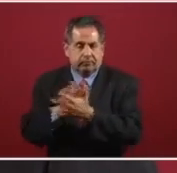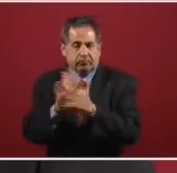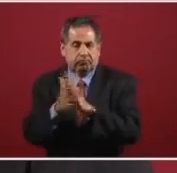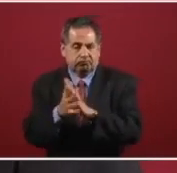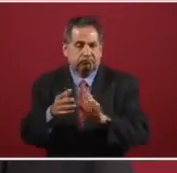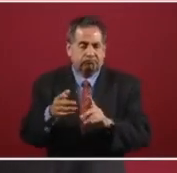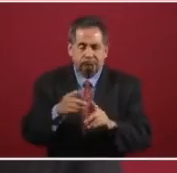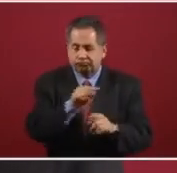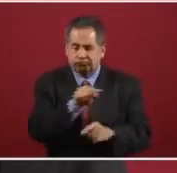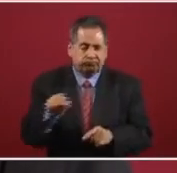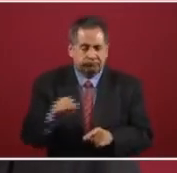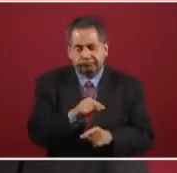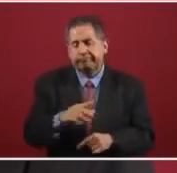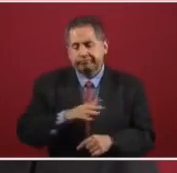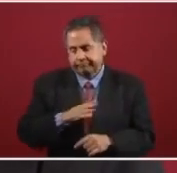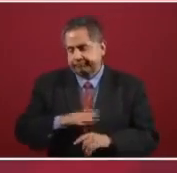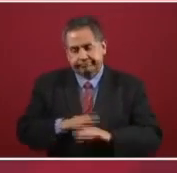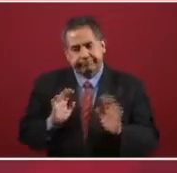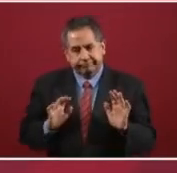organizaciones